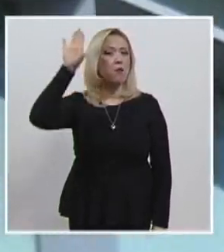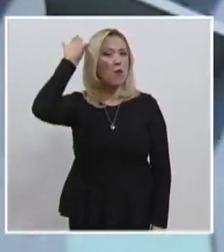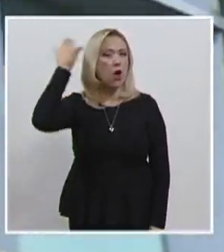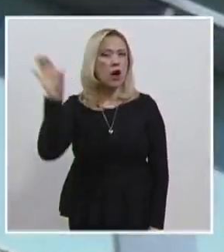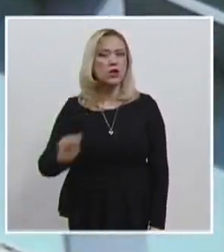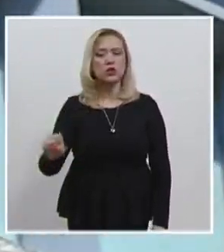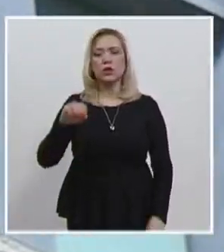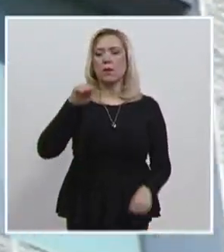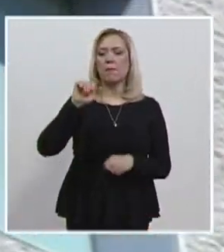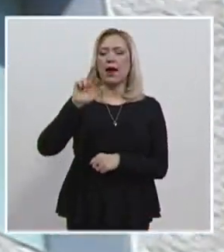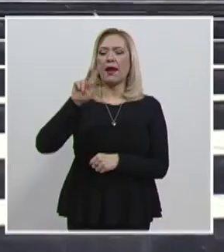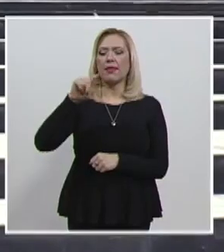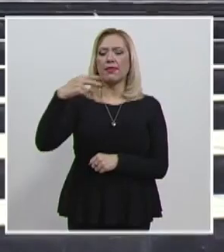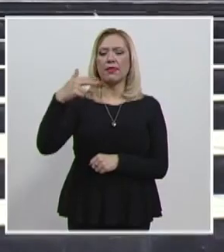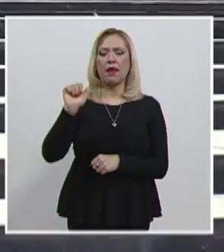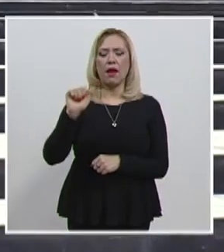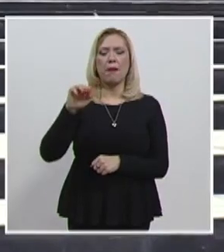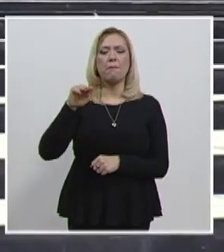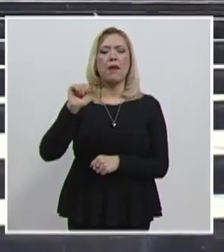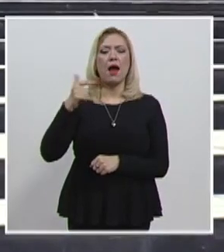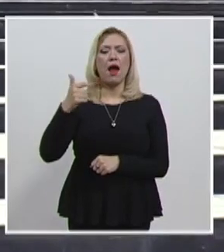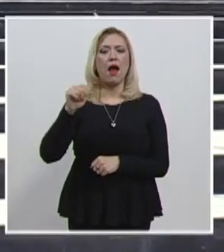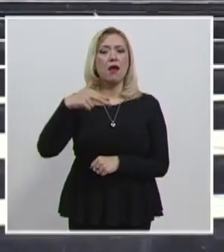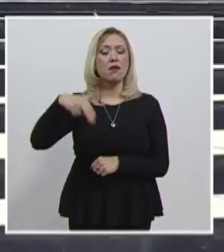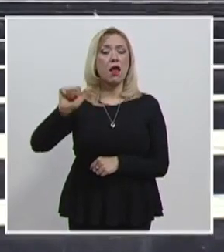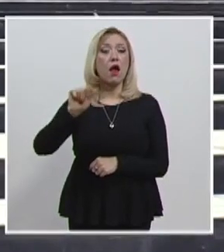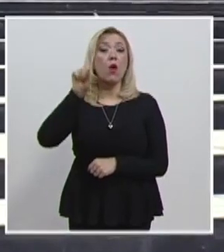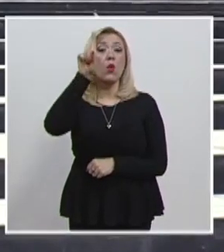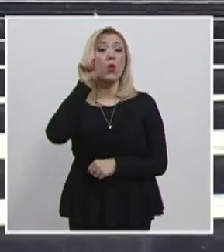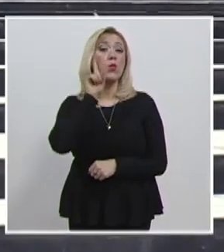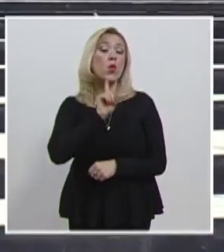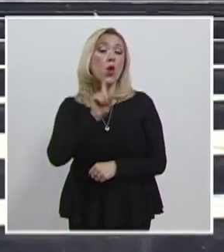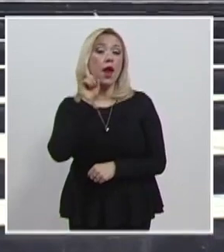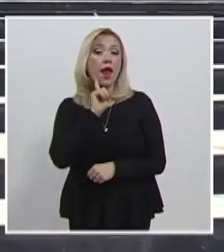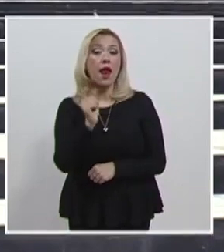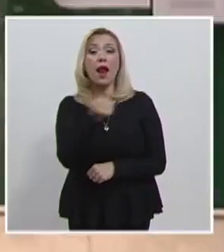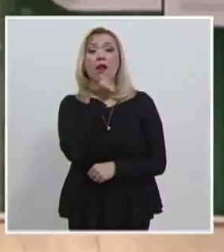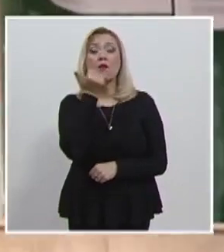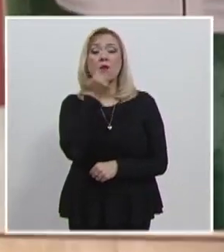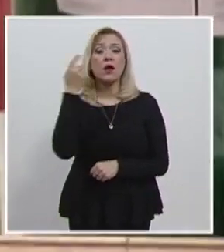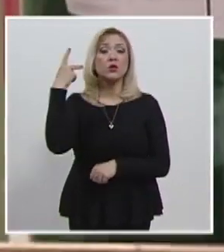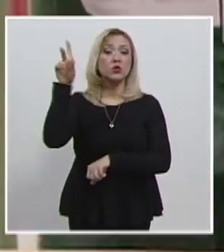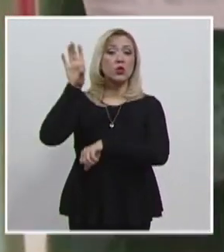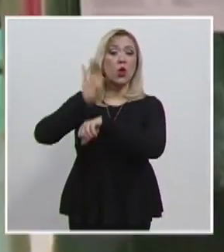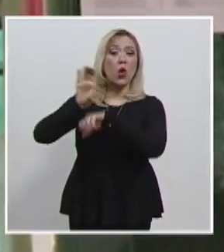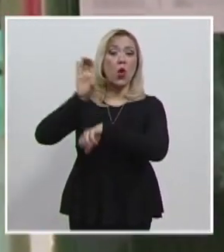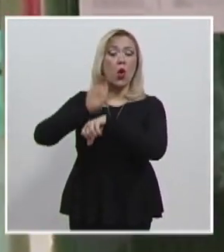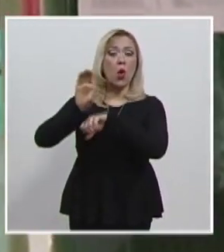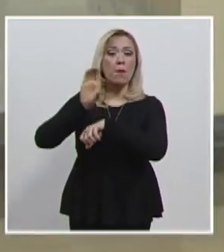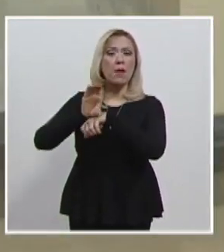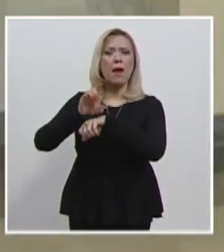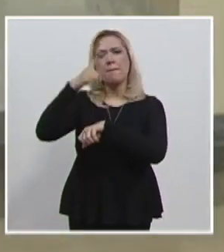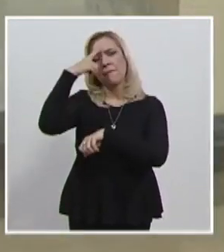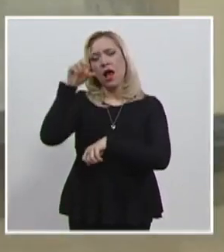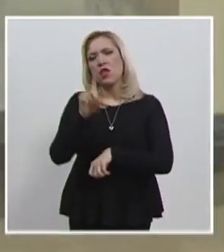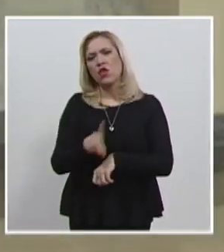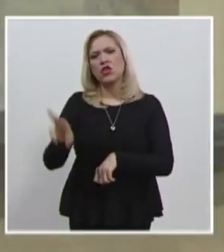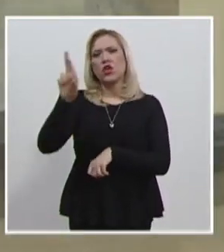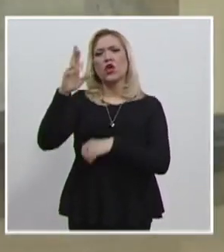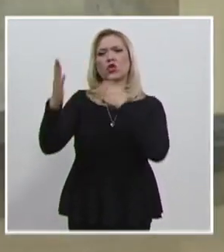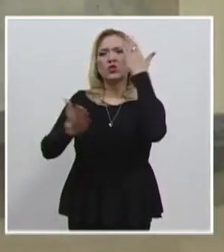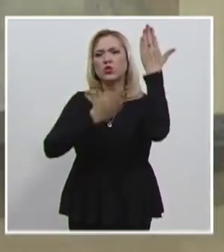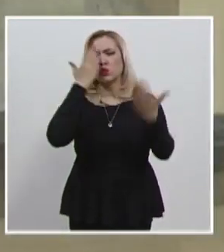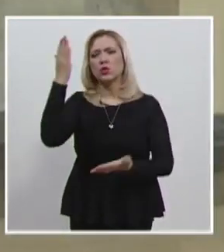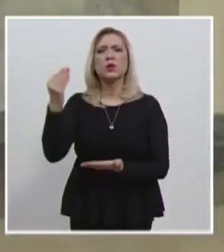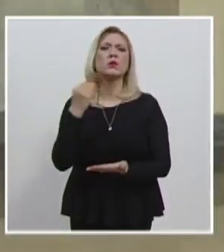López concedió un Amparo a un estudiante de Colombia para que emigre al país y realice sus estudios de doctorado en derecho en la